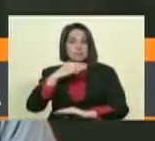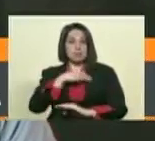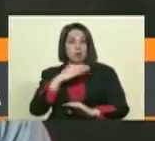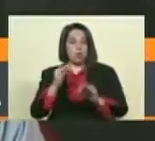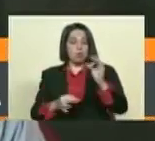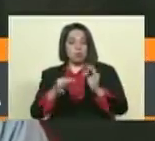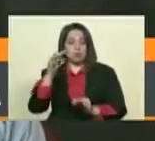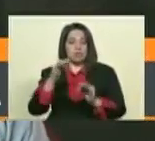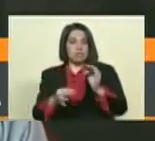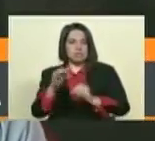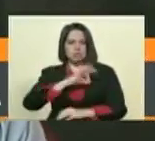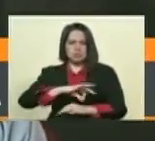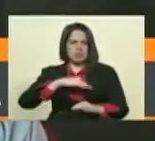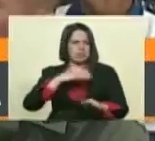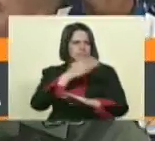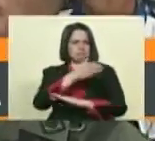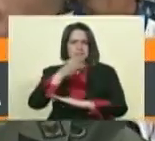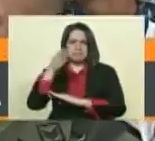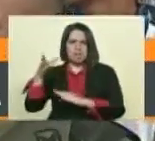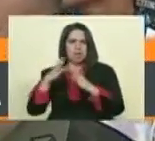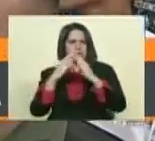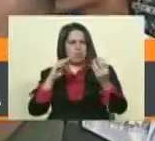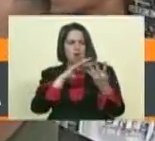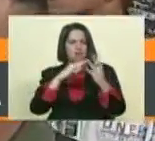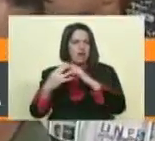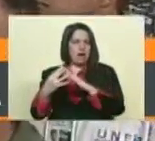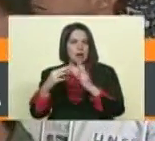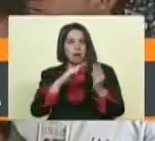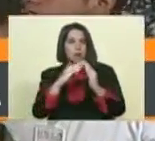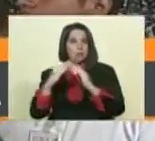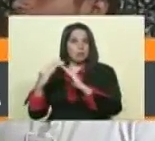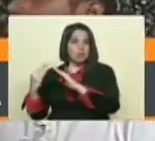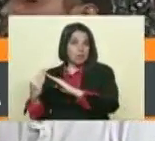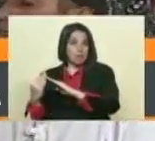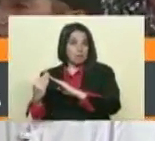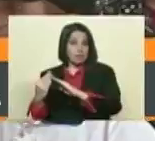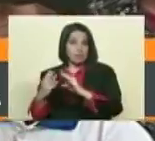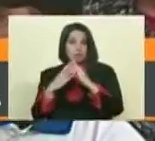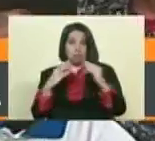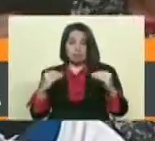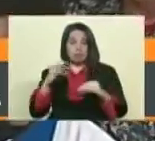en todos los barrios, en todas las comunidades. Caracas es la máxima